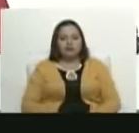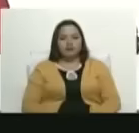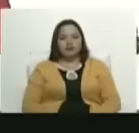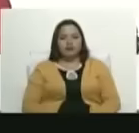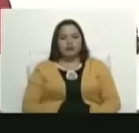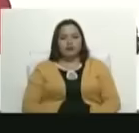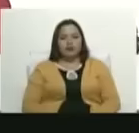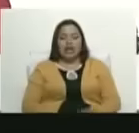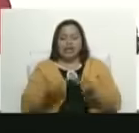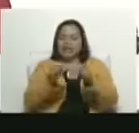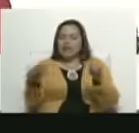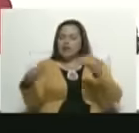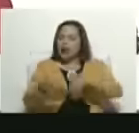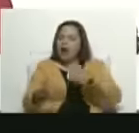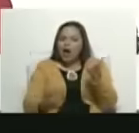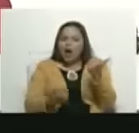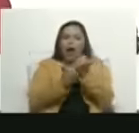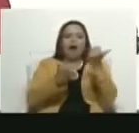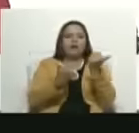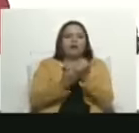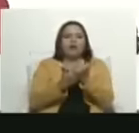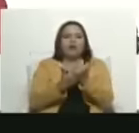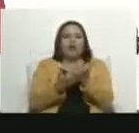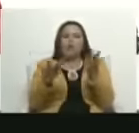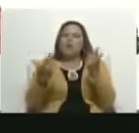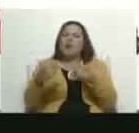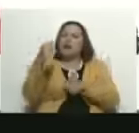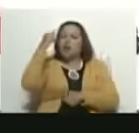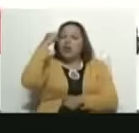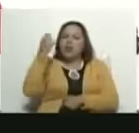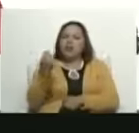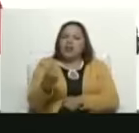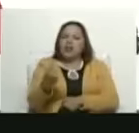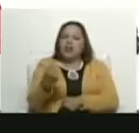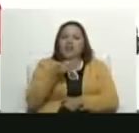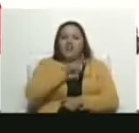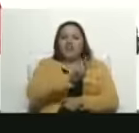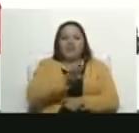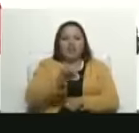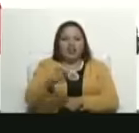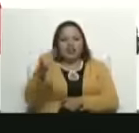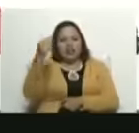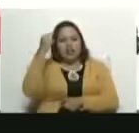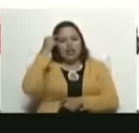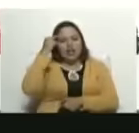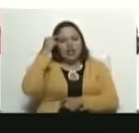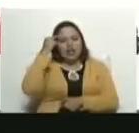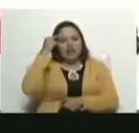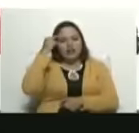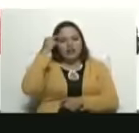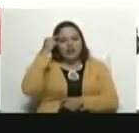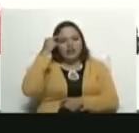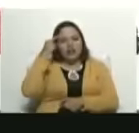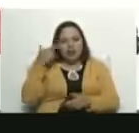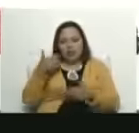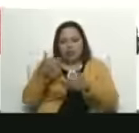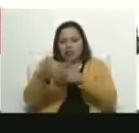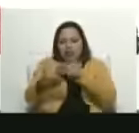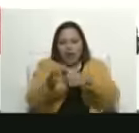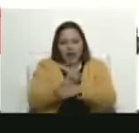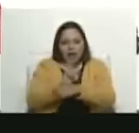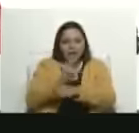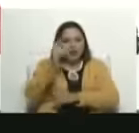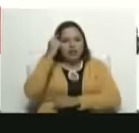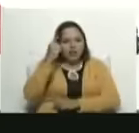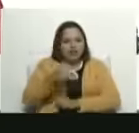Seguir sumando. Oye, ¿cuántos días faltan? 20 días. ¿Cómo han pasado los días cuando me pongo? ¿No? ¿Qué dicen